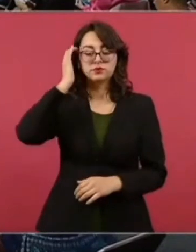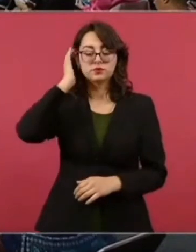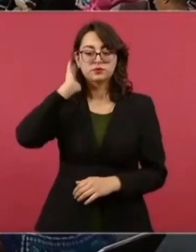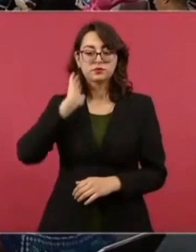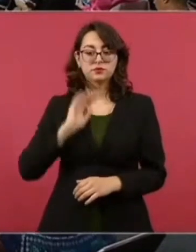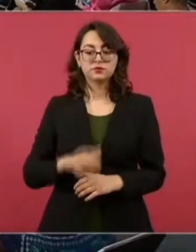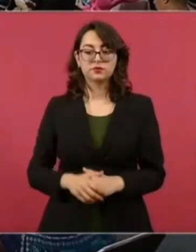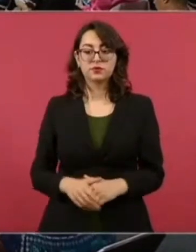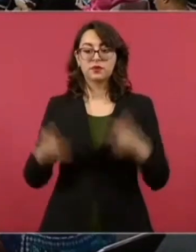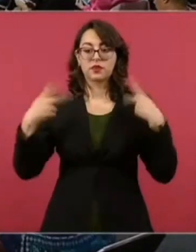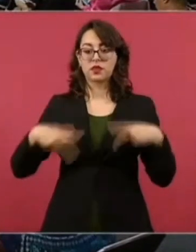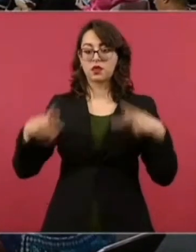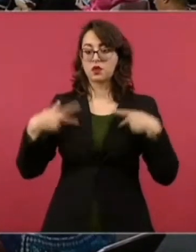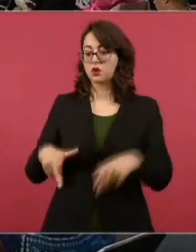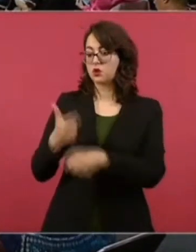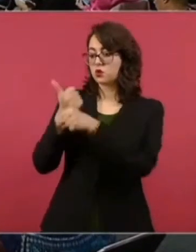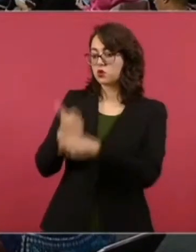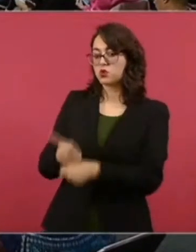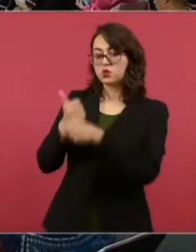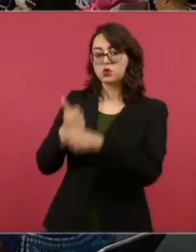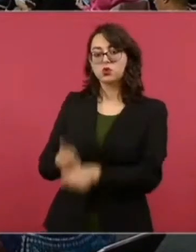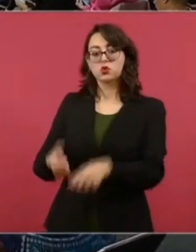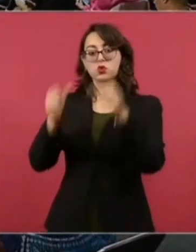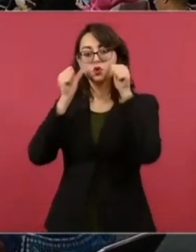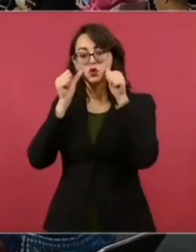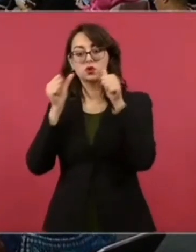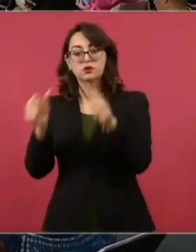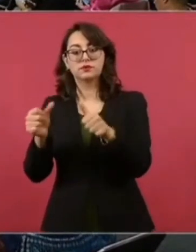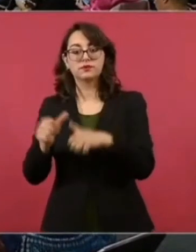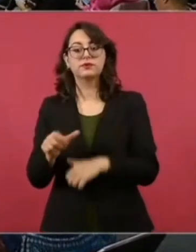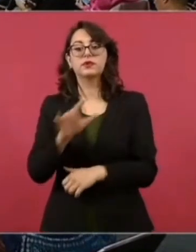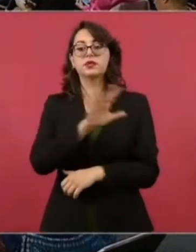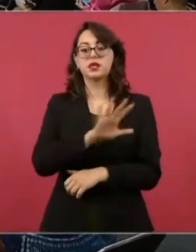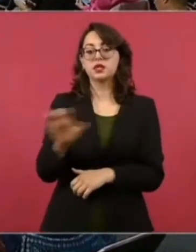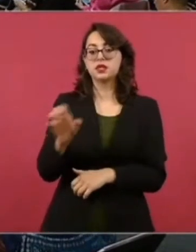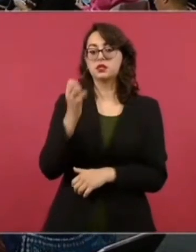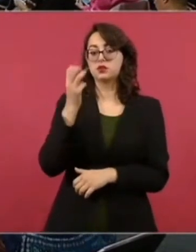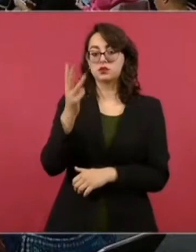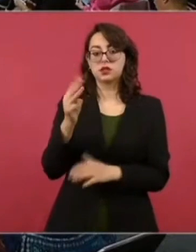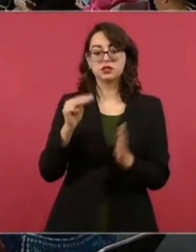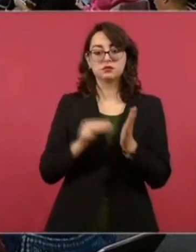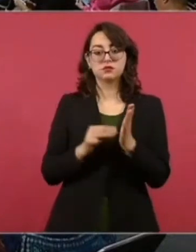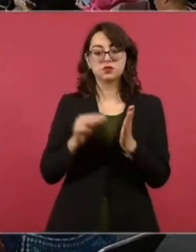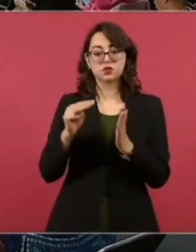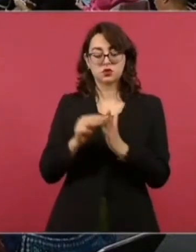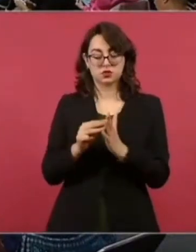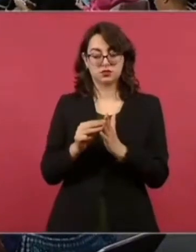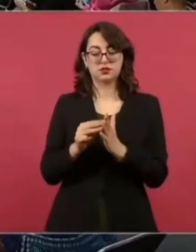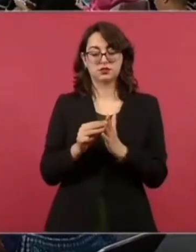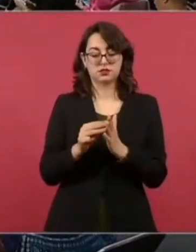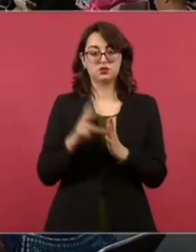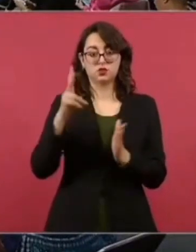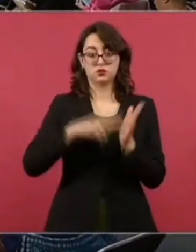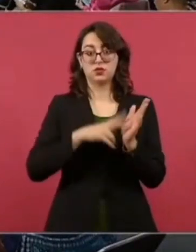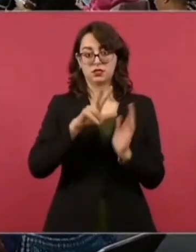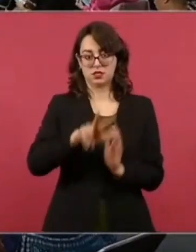atención a víctimas quinientos tres millones en el dieciocho cuando entramos